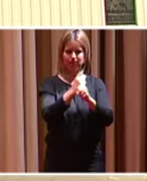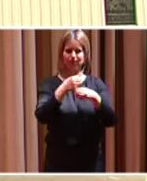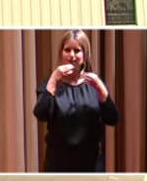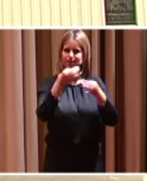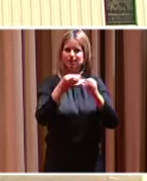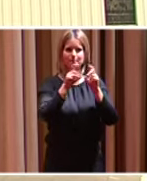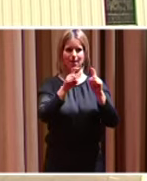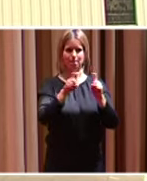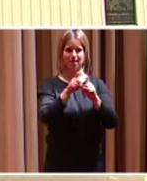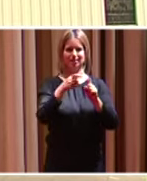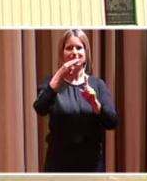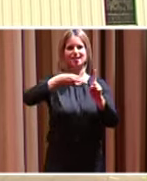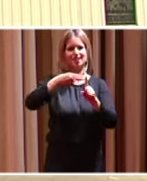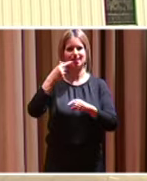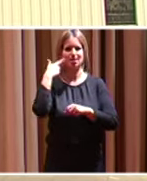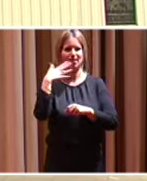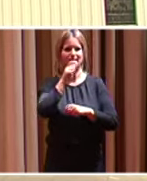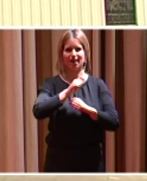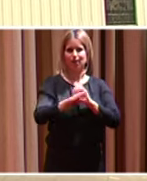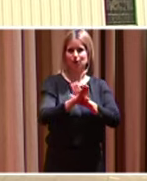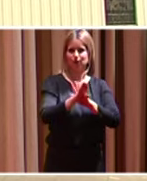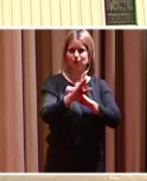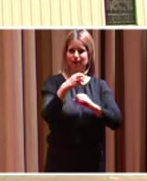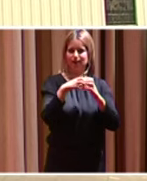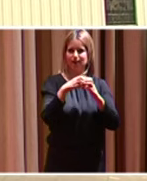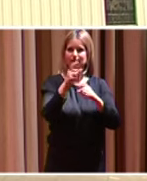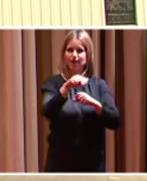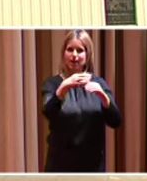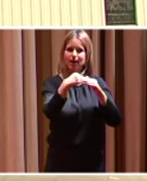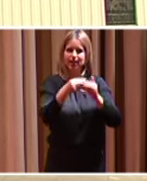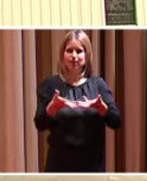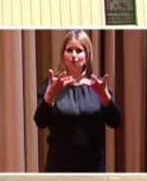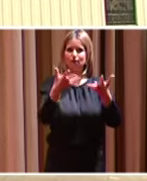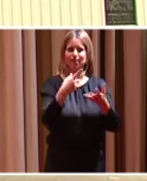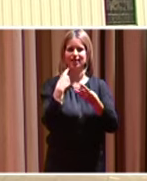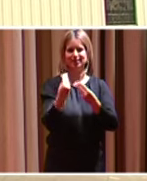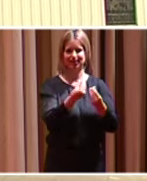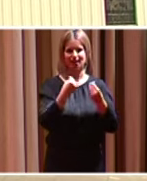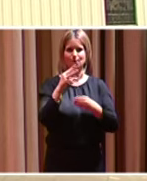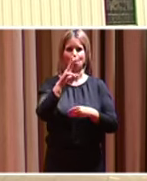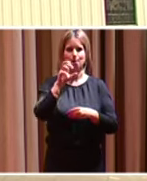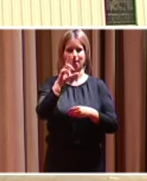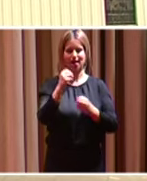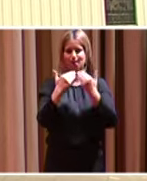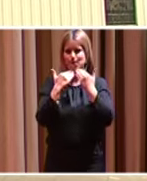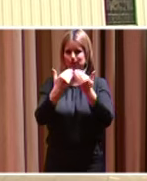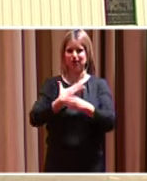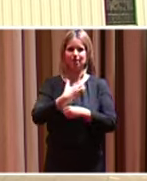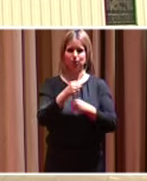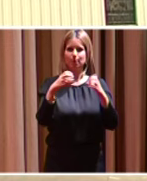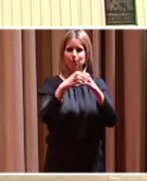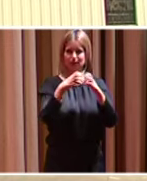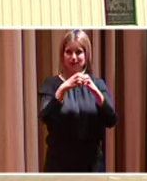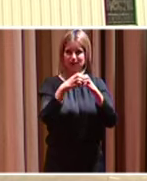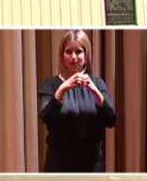para seguir siendo la empresa de helados de referencia en Granada y para seguir ofreciendo a nuestros clientes el sabor de La Perla. Muchas gracias al Ayuntamiento